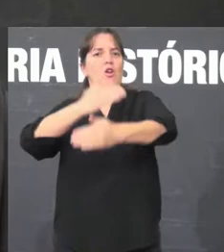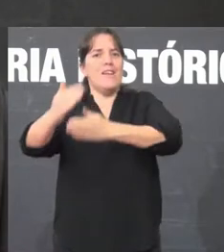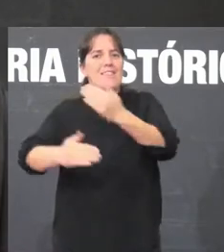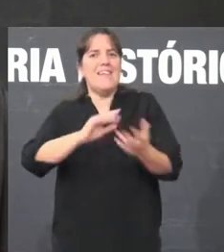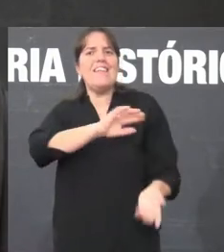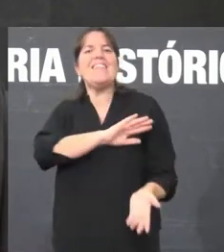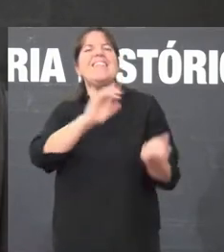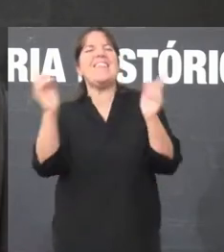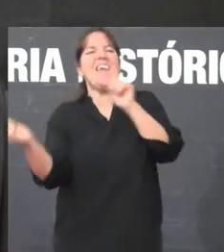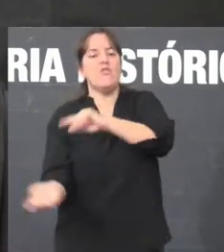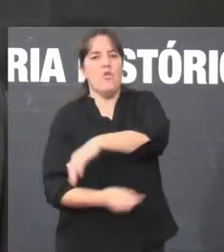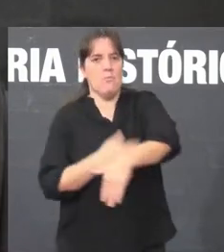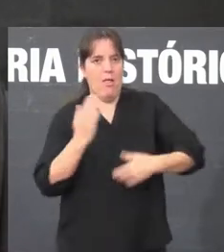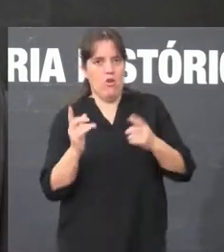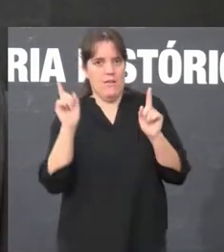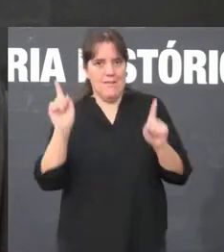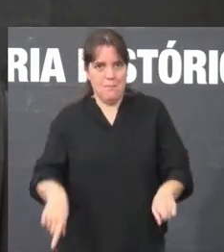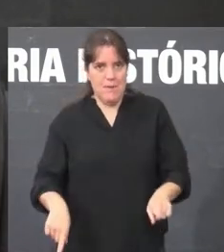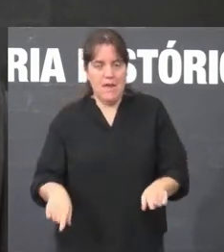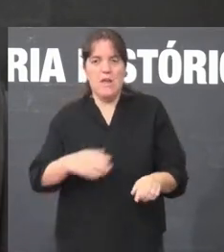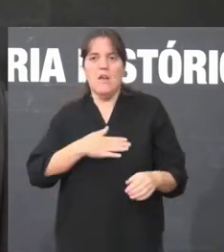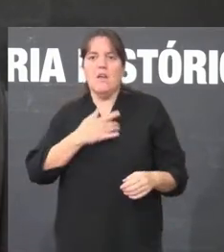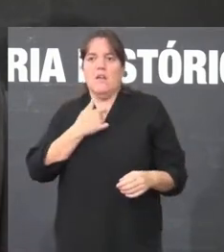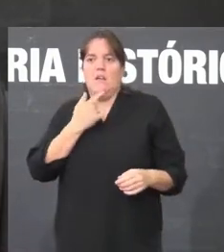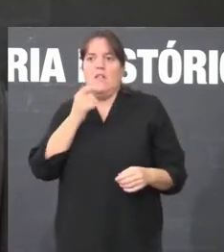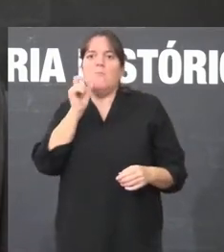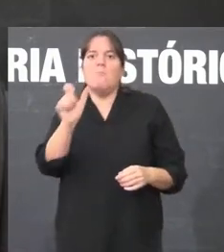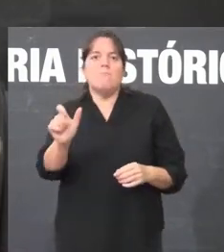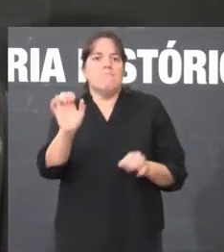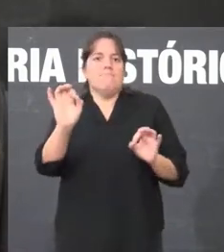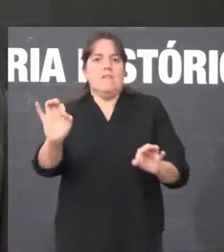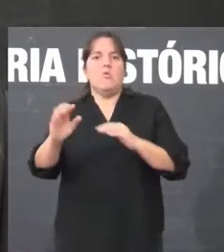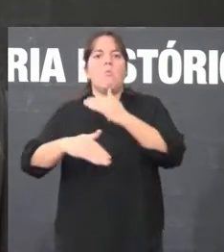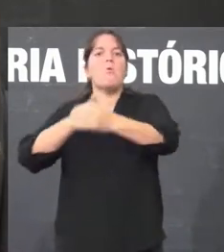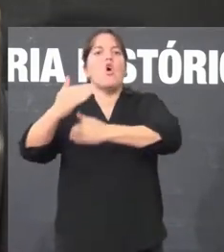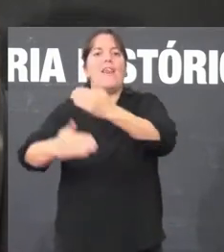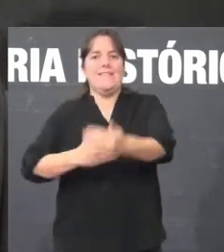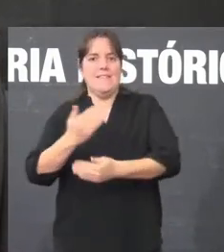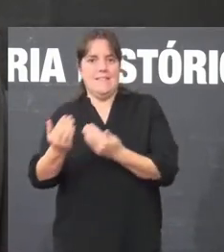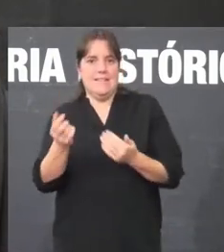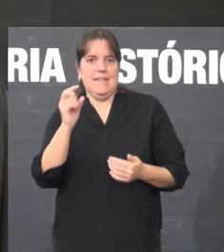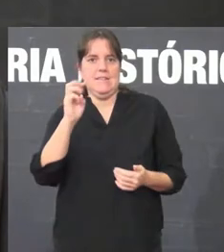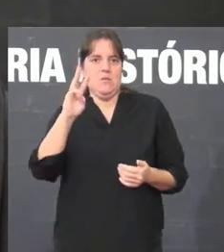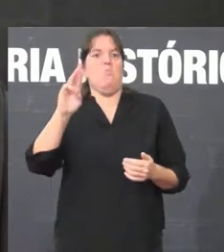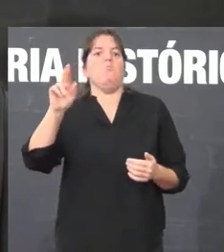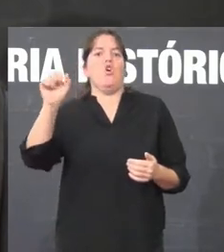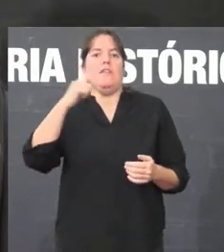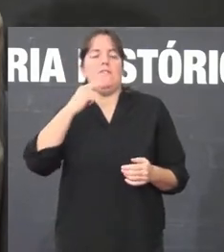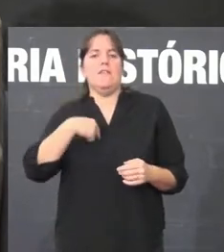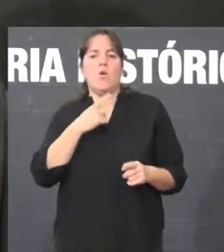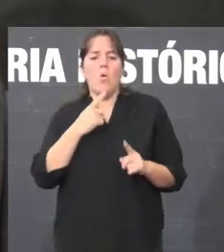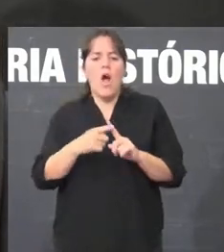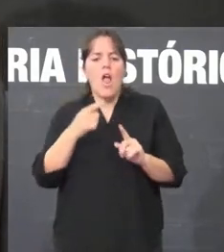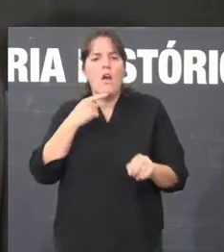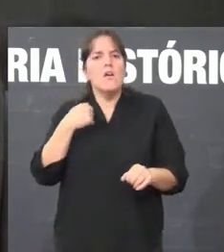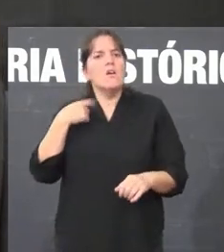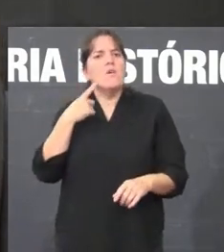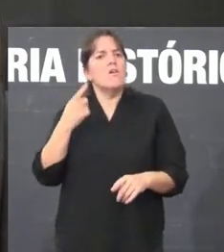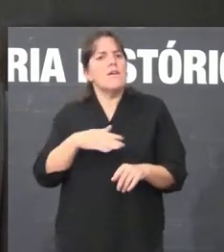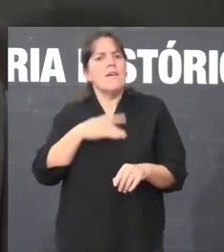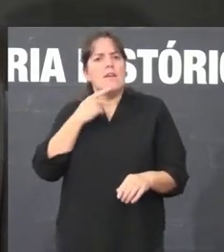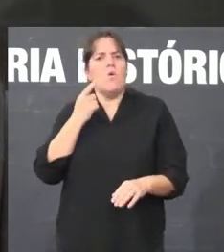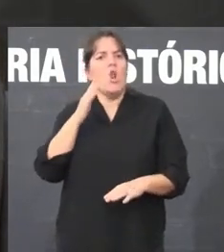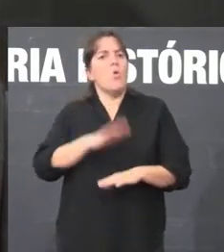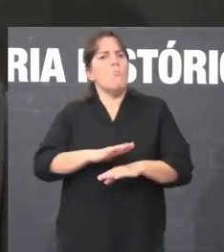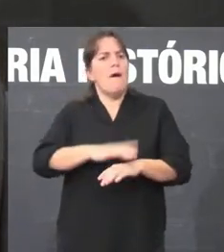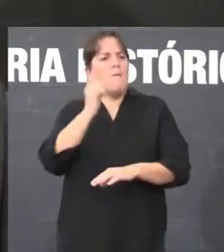quere usar esa palabra. Pero tamén queren, ao mesmo tempo, non só criminalizarnos a nós como proxecto político ou